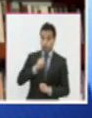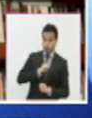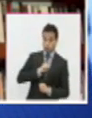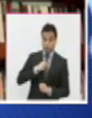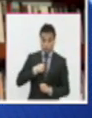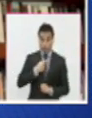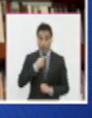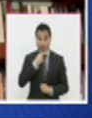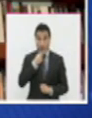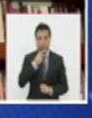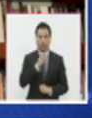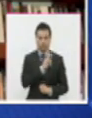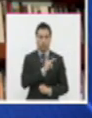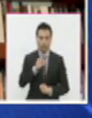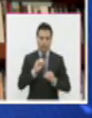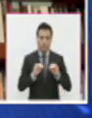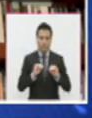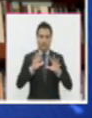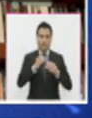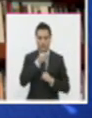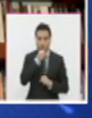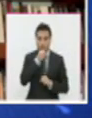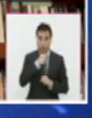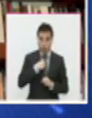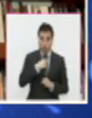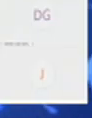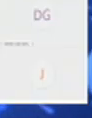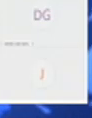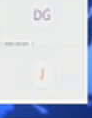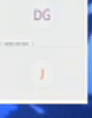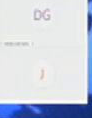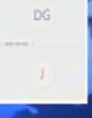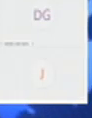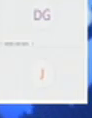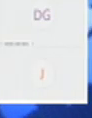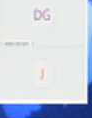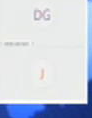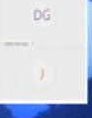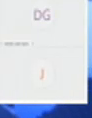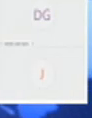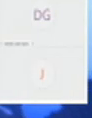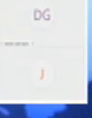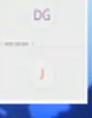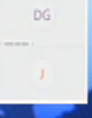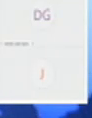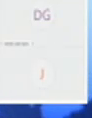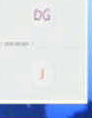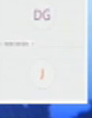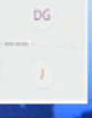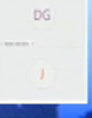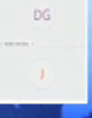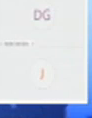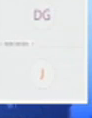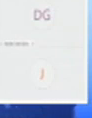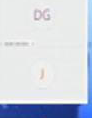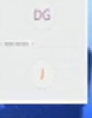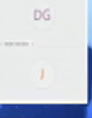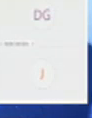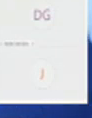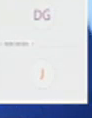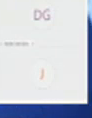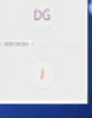era el fiel de la balanza de la vida política de México. El presidente ponía candidatos, sí.